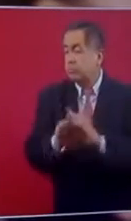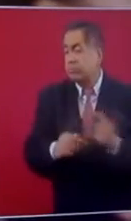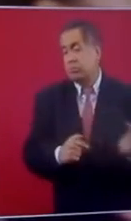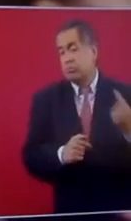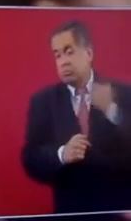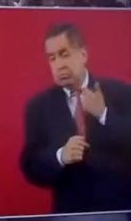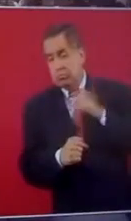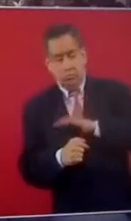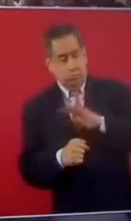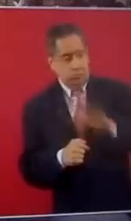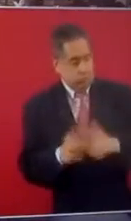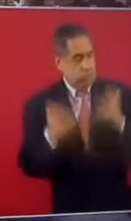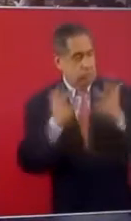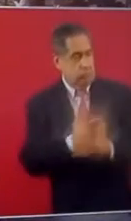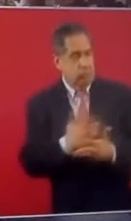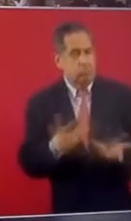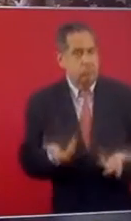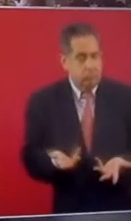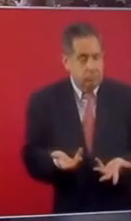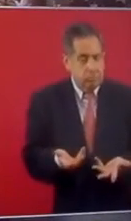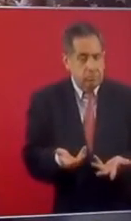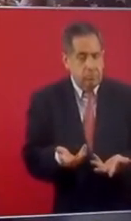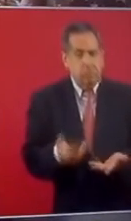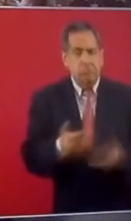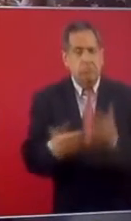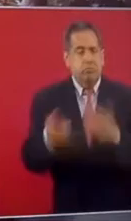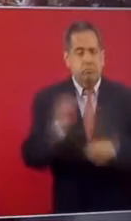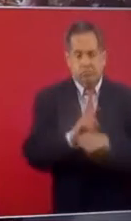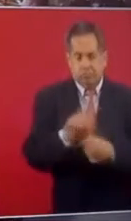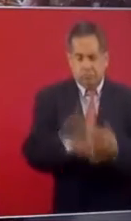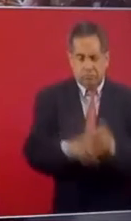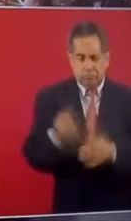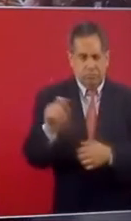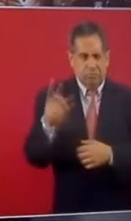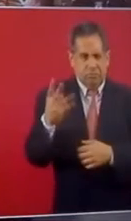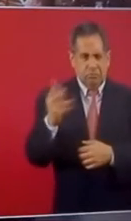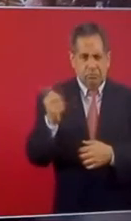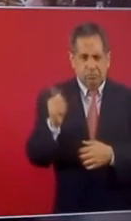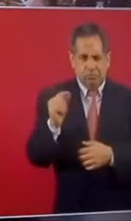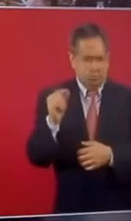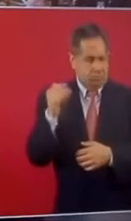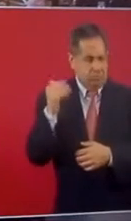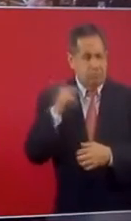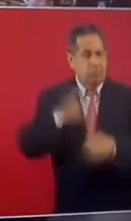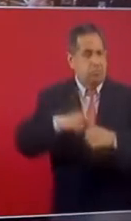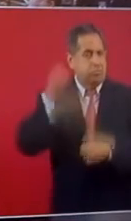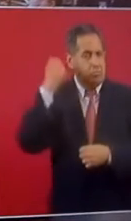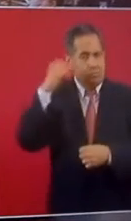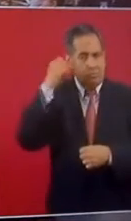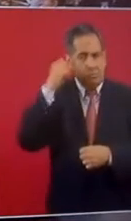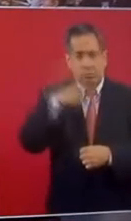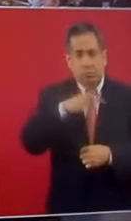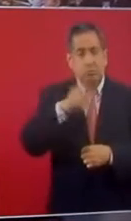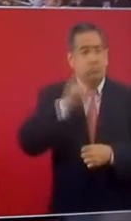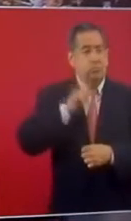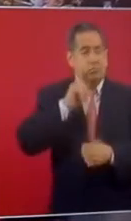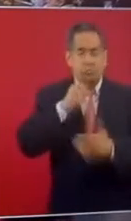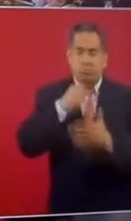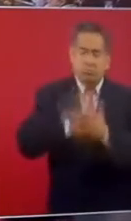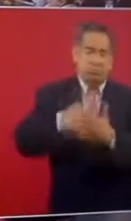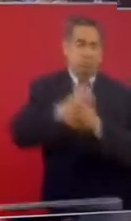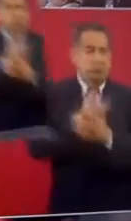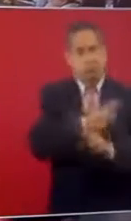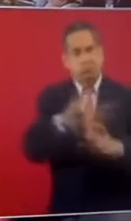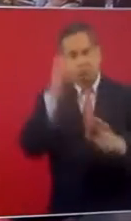apoyo de los 11,460 pesos que otorga el gobierno federal, informó para CB Noticias Pedro